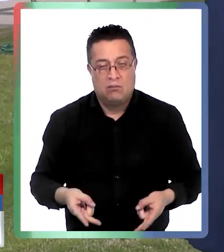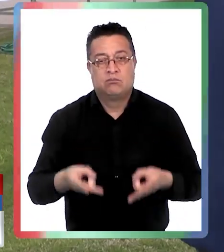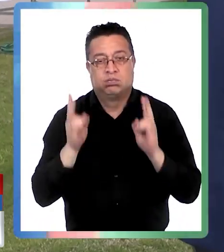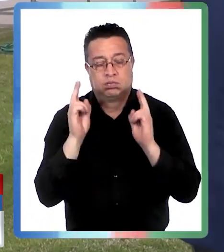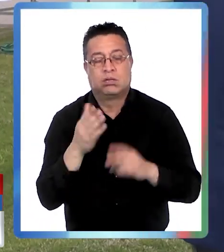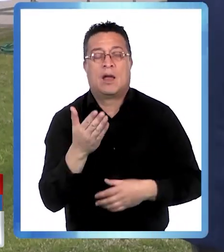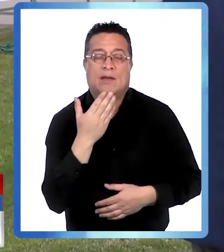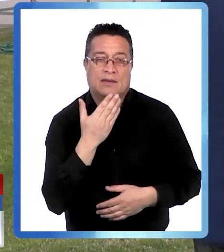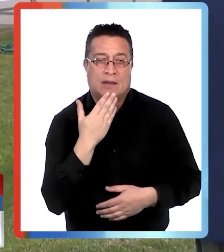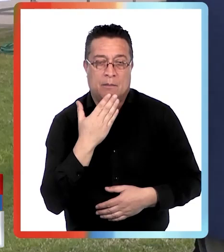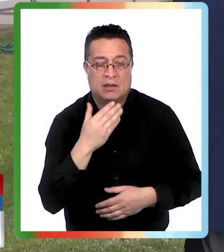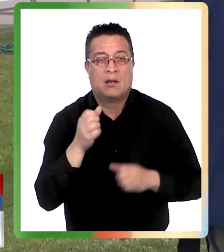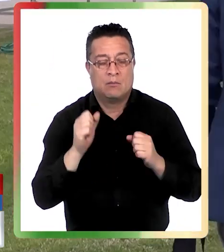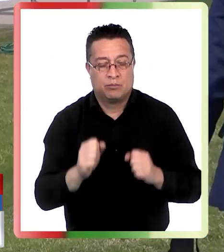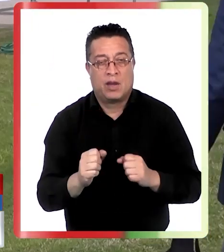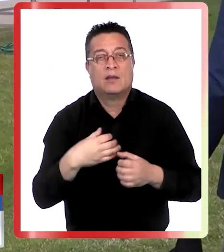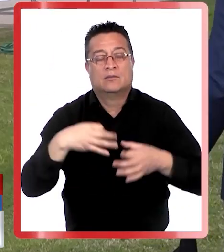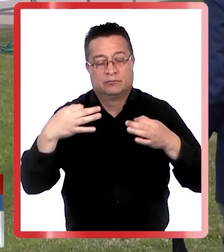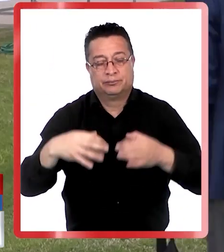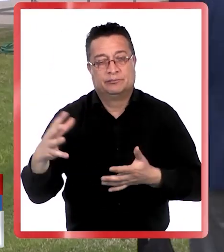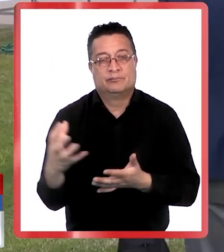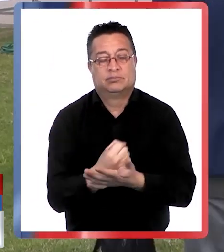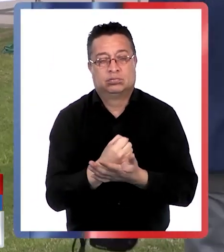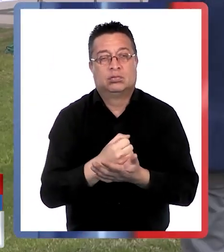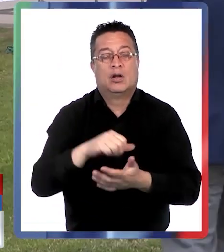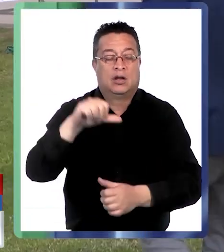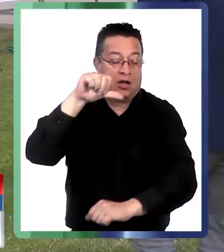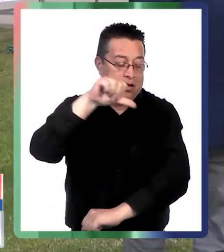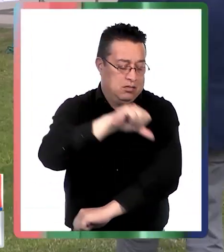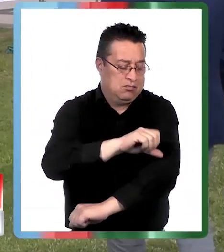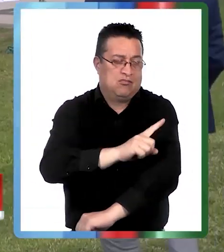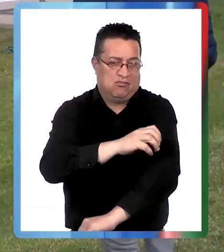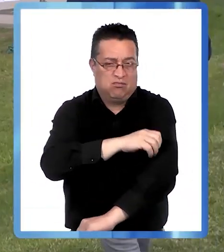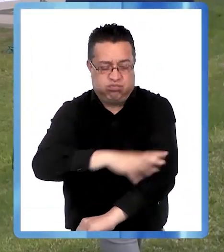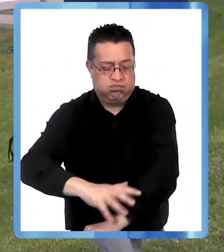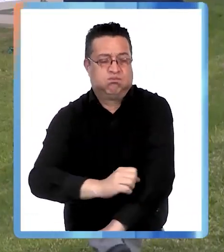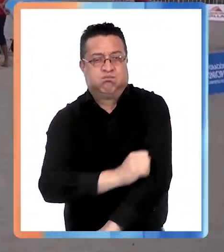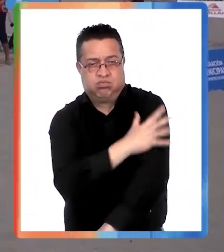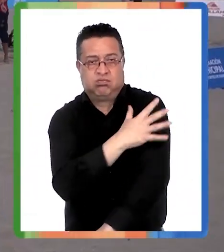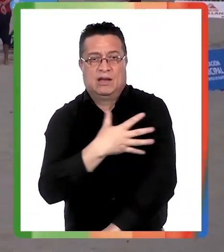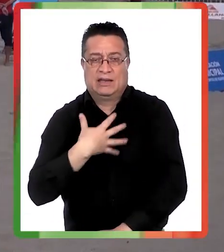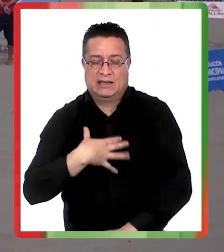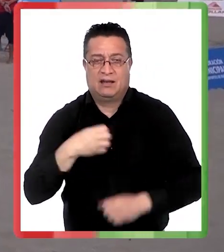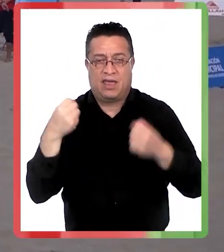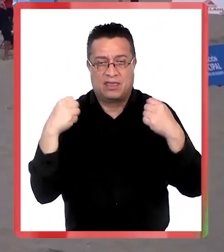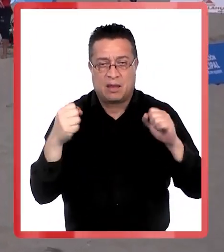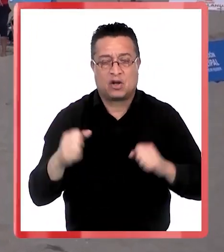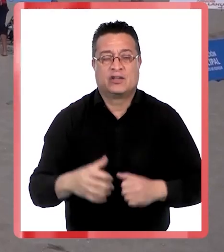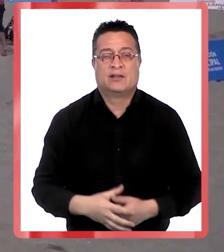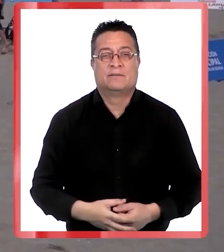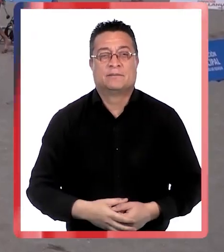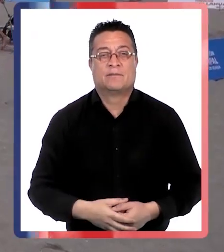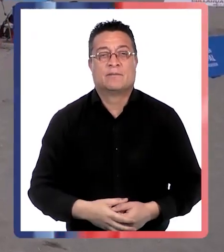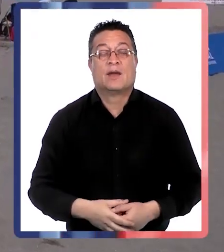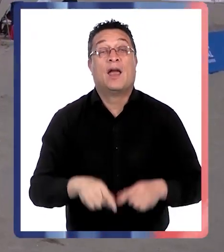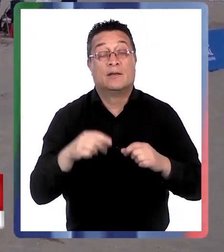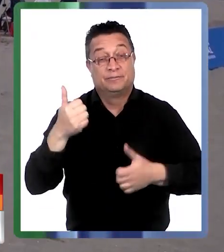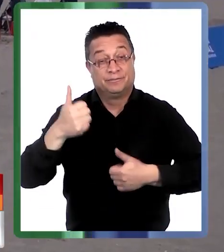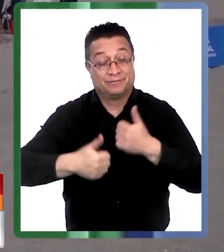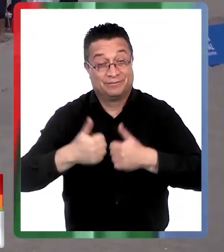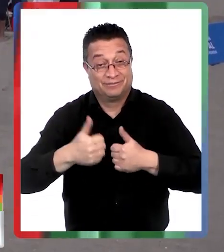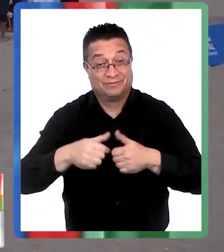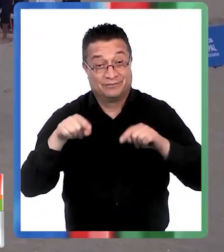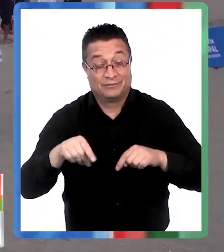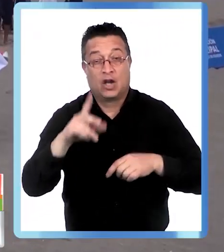también hacer carne la descentralización que tanto buscamos también a nivel deportivo el formato del torneo es